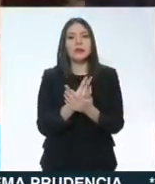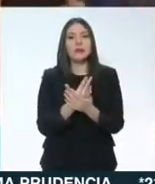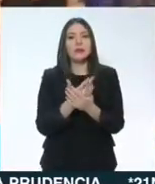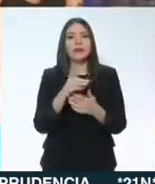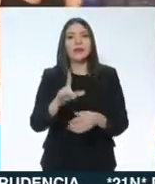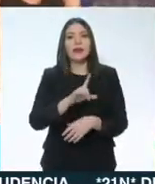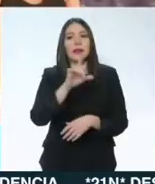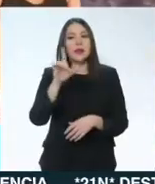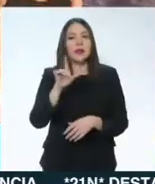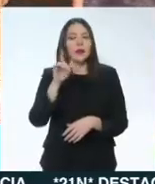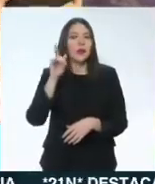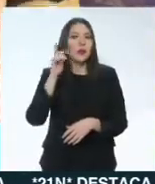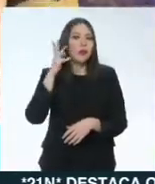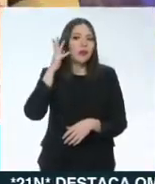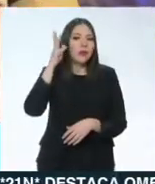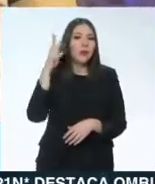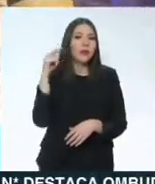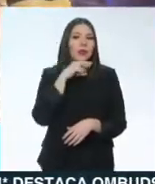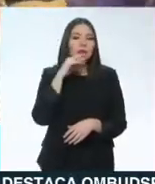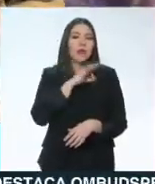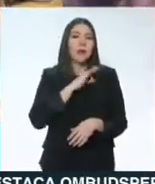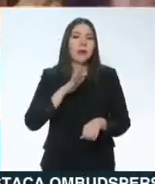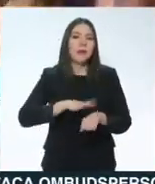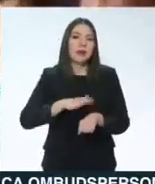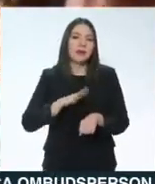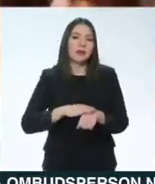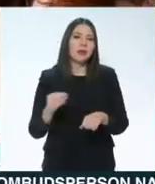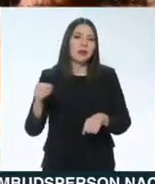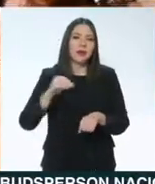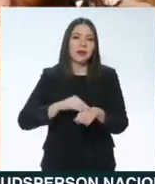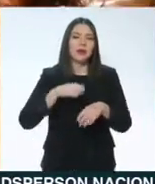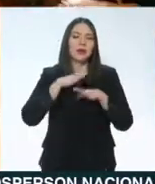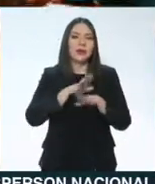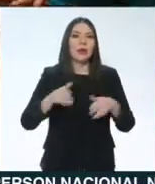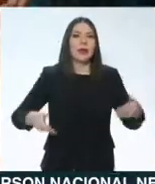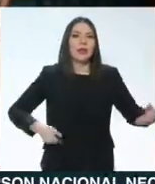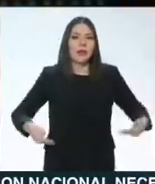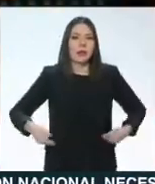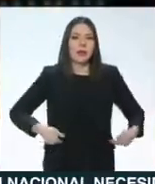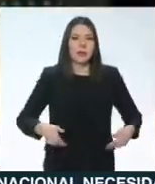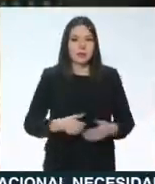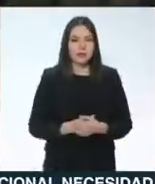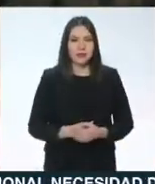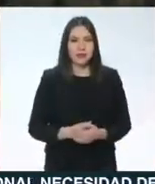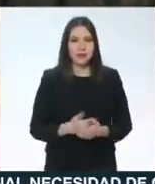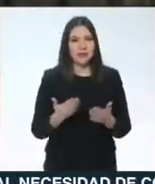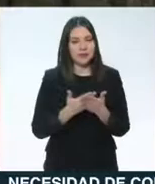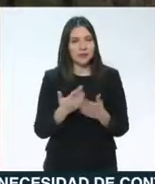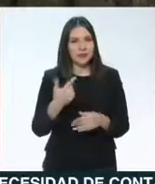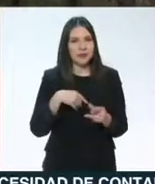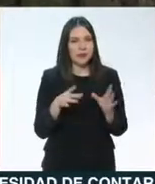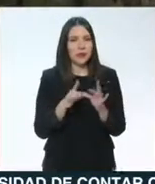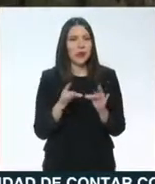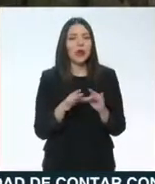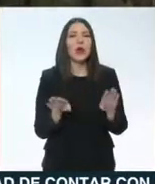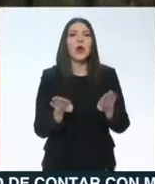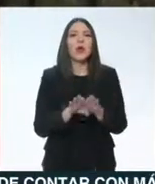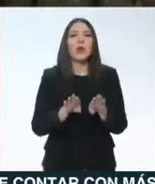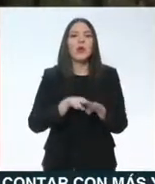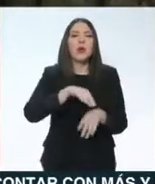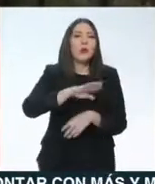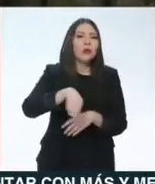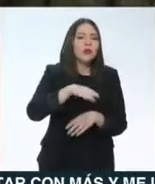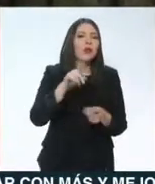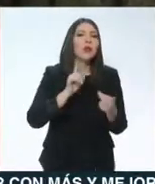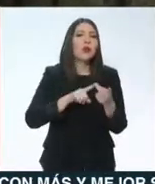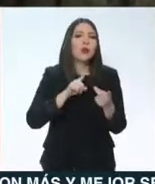pronto podamos integrar nuevos espacios al sistema de teatros. Bueno, pues Javier, dinos rápidamente cómo consultamos la cartelera. Nos